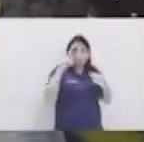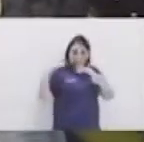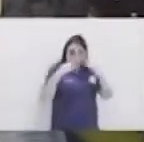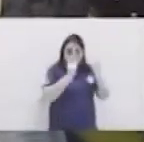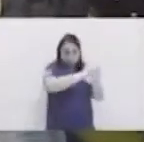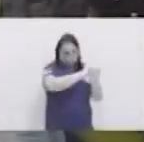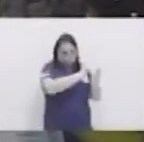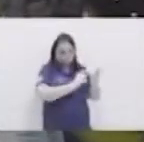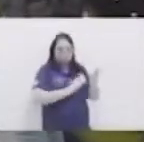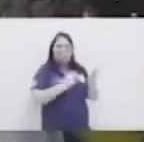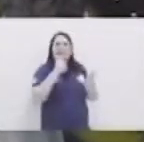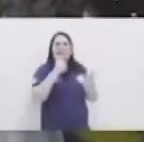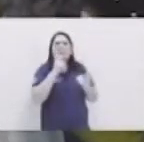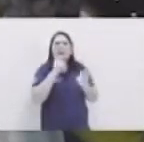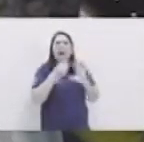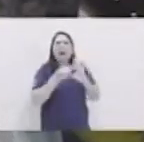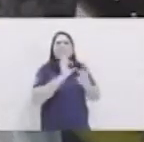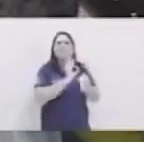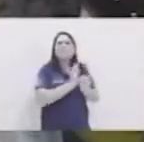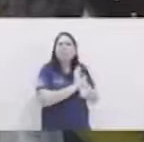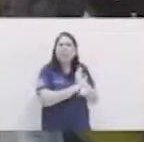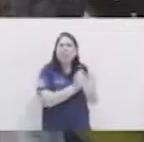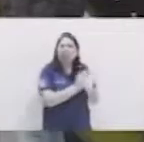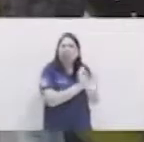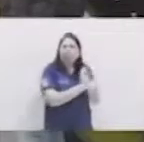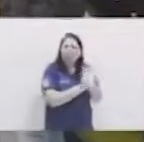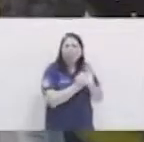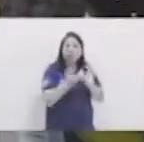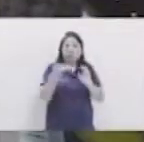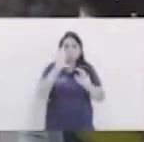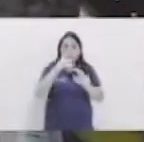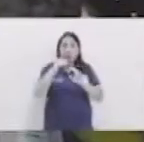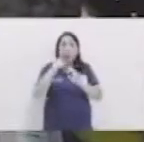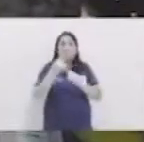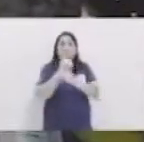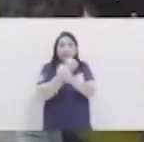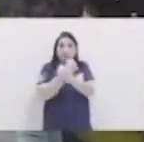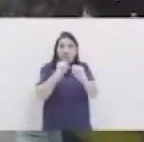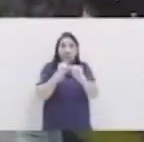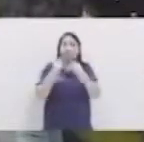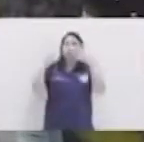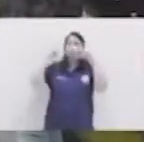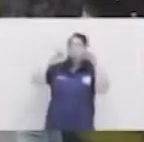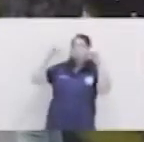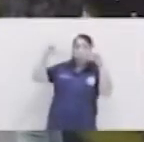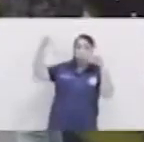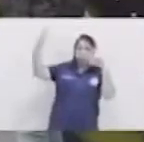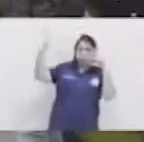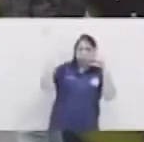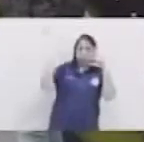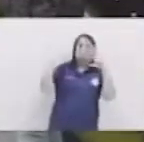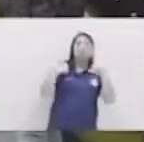batallaran entre ellos, para luego sacrificarlos al sol, que era la deidad que ellos